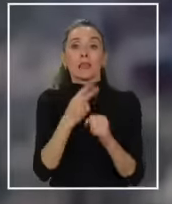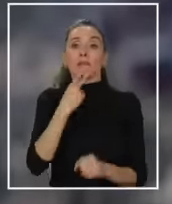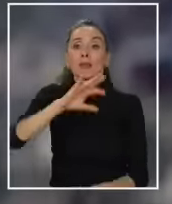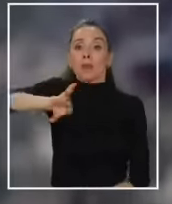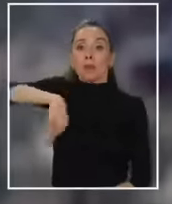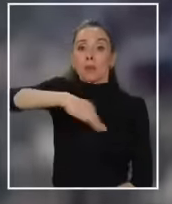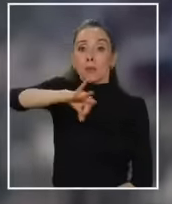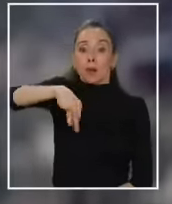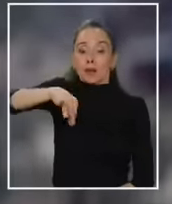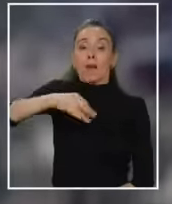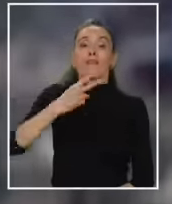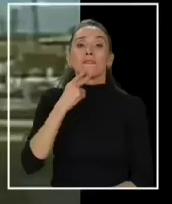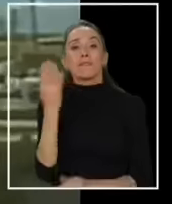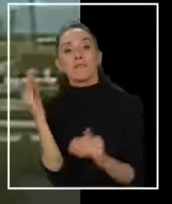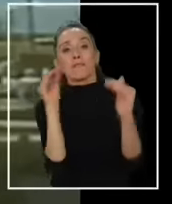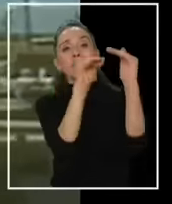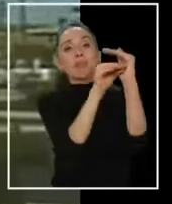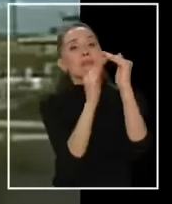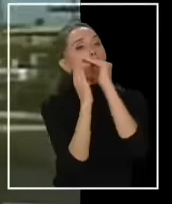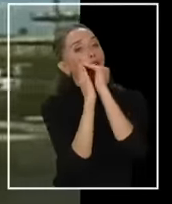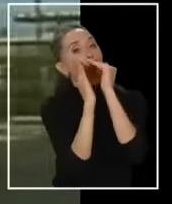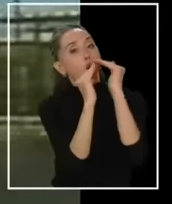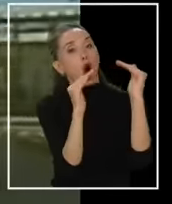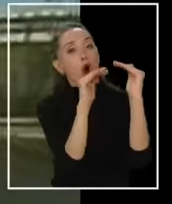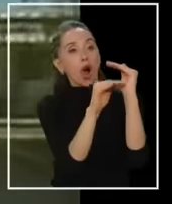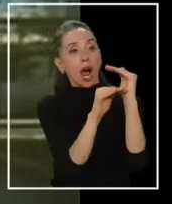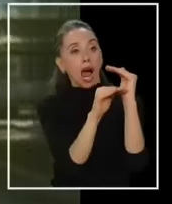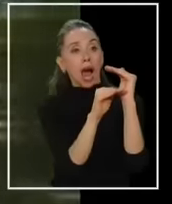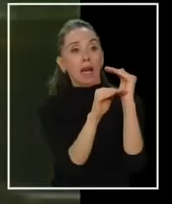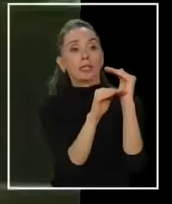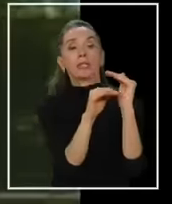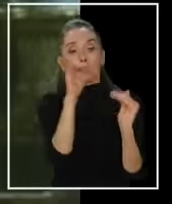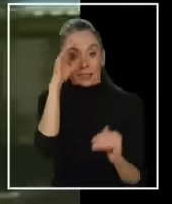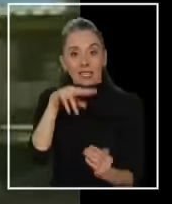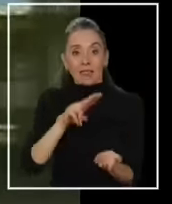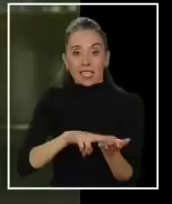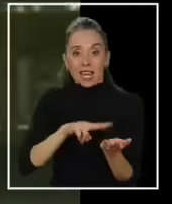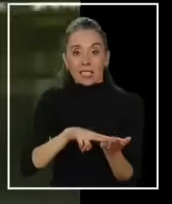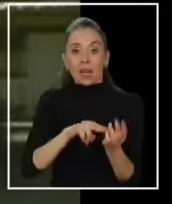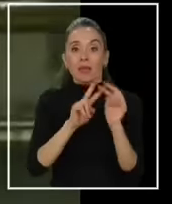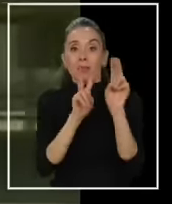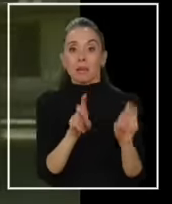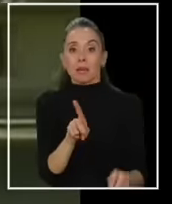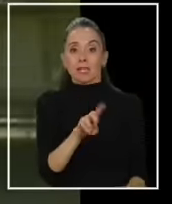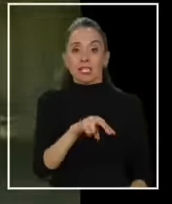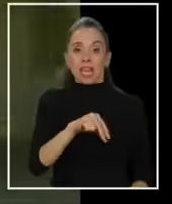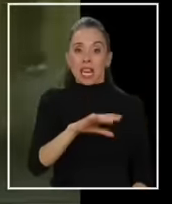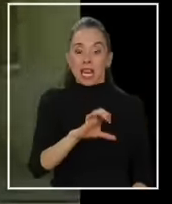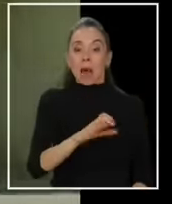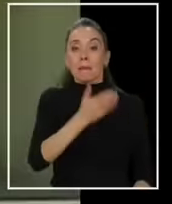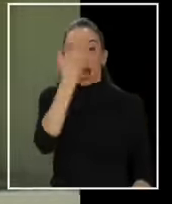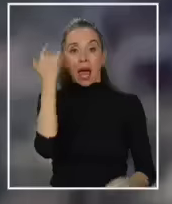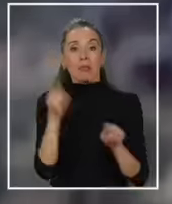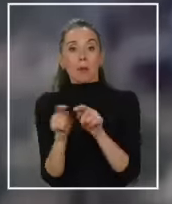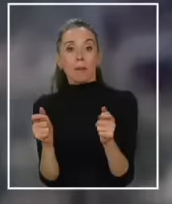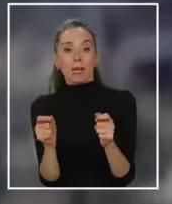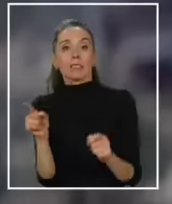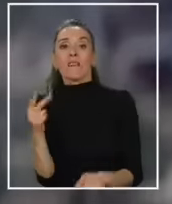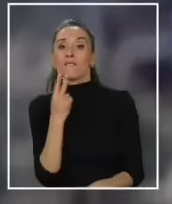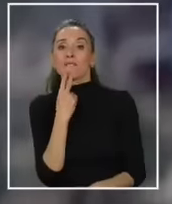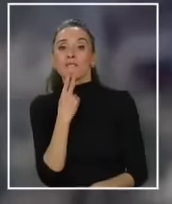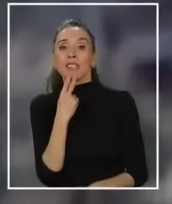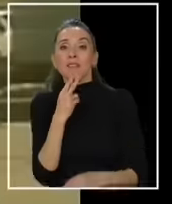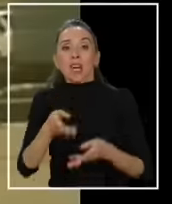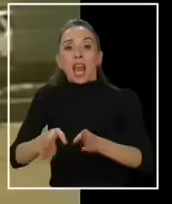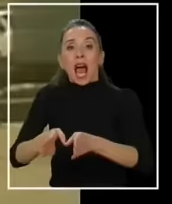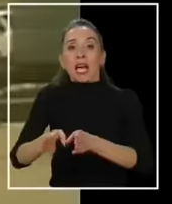hogar. Vivía en un hogar donde, bueno, ahora sabemos cuál es la realidad del tema del Sename, en ese tiempo era algo muy parecido. Entonces él vivía